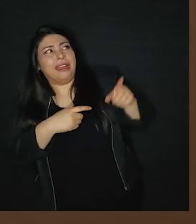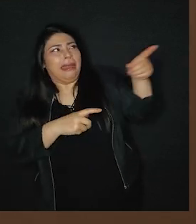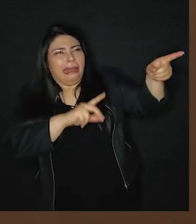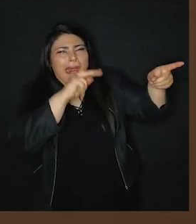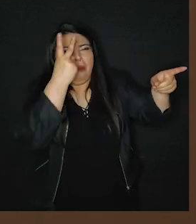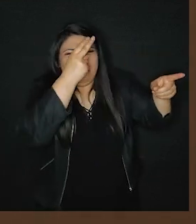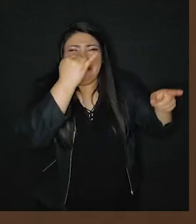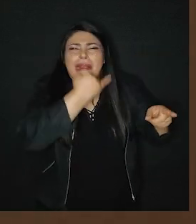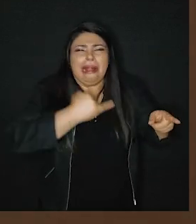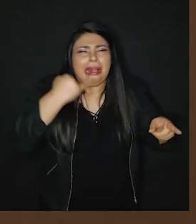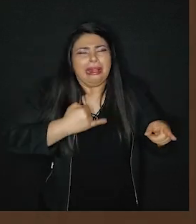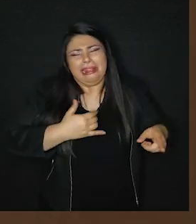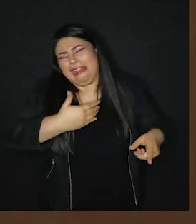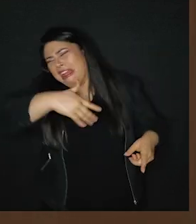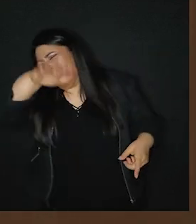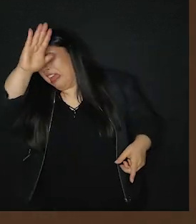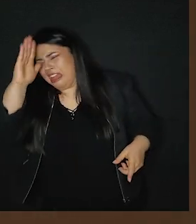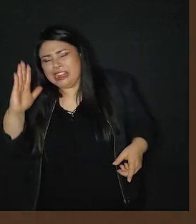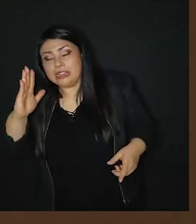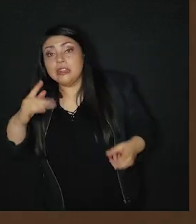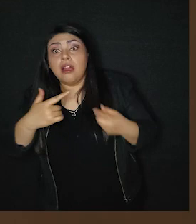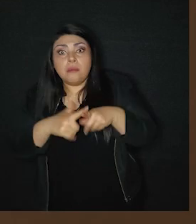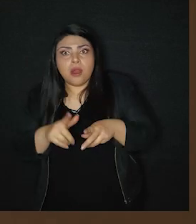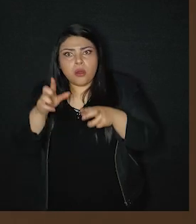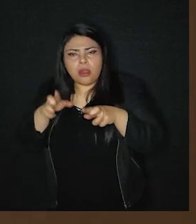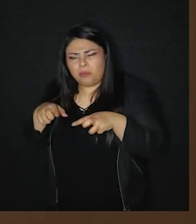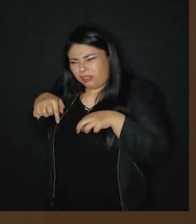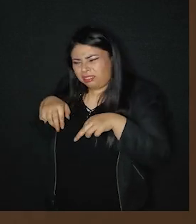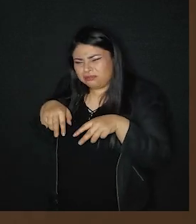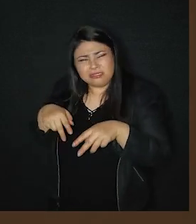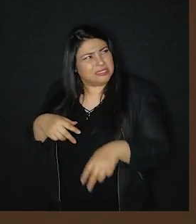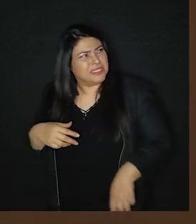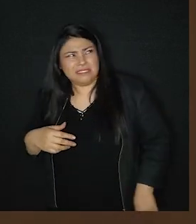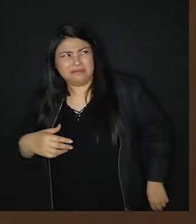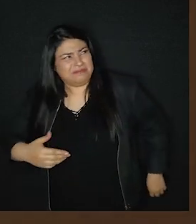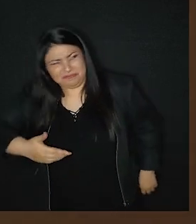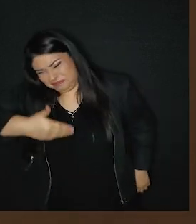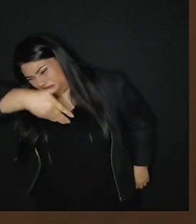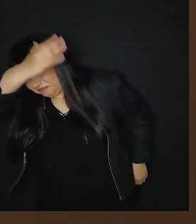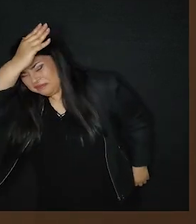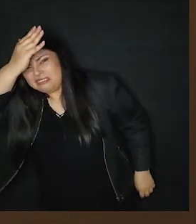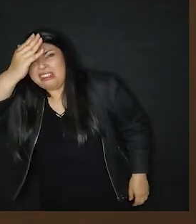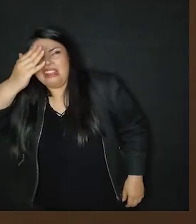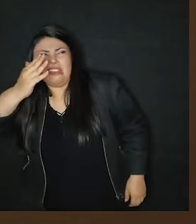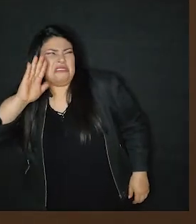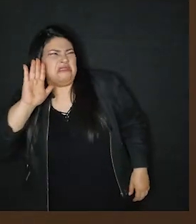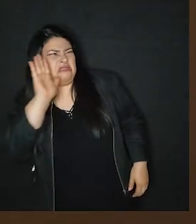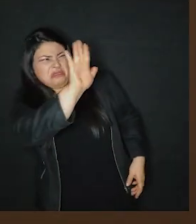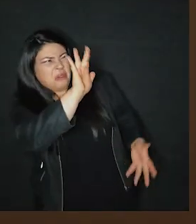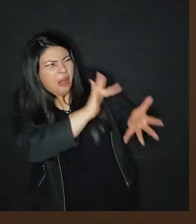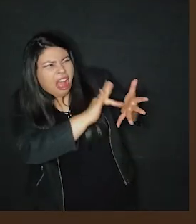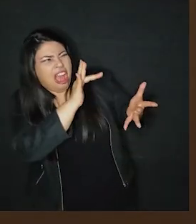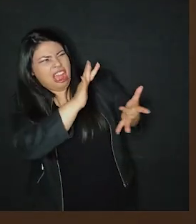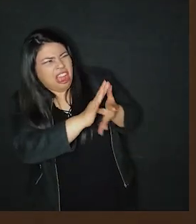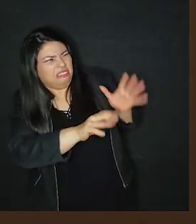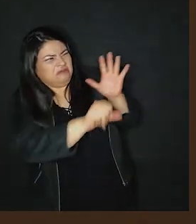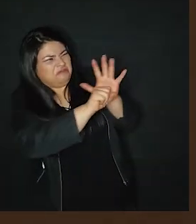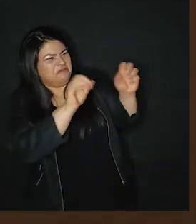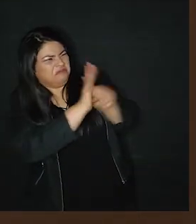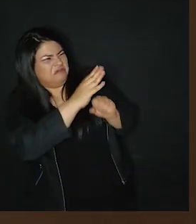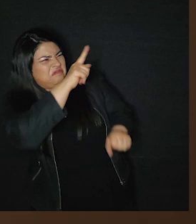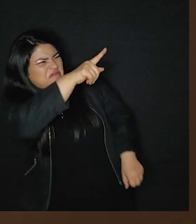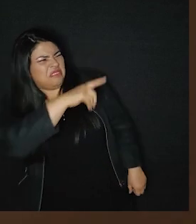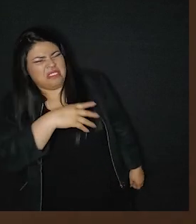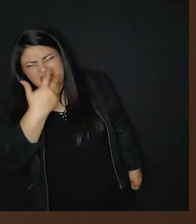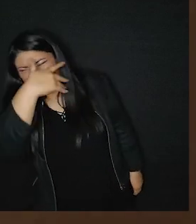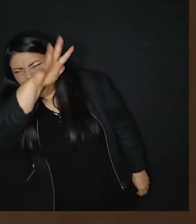ladrones uno a la derecha y uno a la izquierda los que pasaban no Y juraban meneando la cabeza y diciendo tú que destruyes el templo y que en